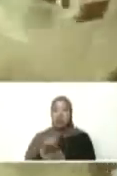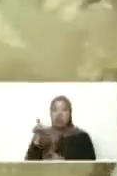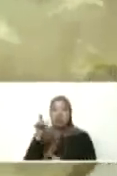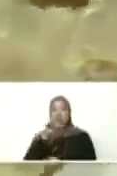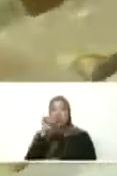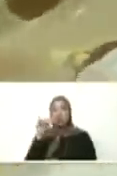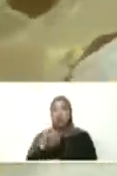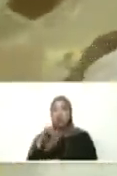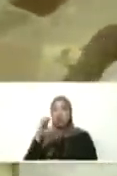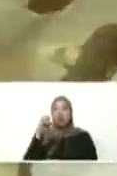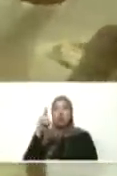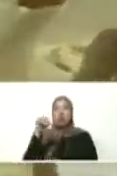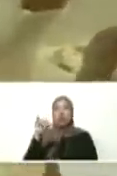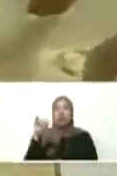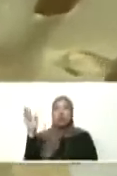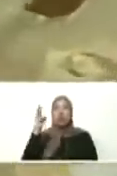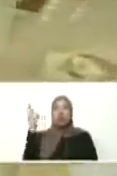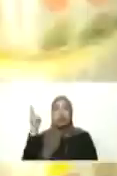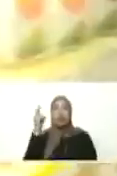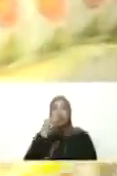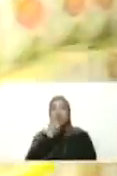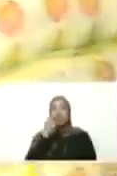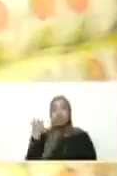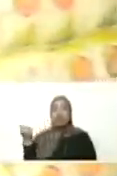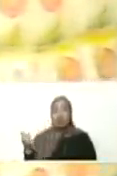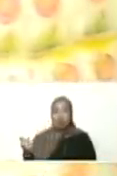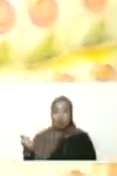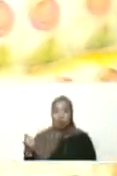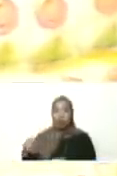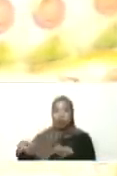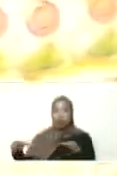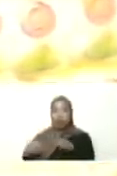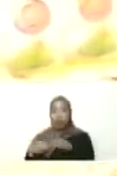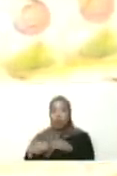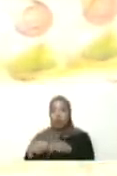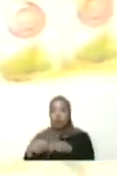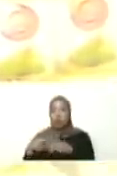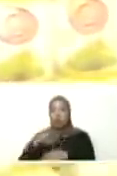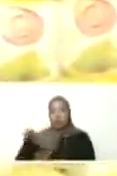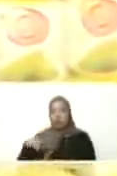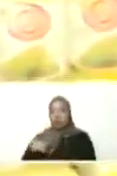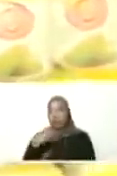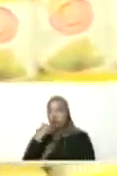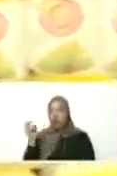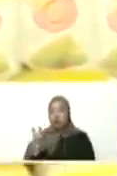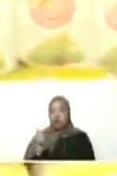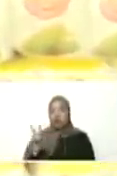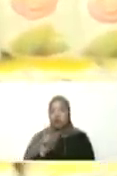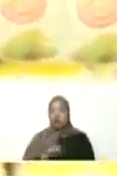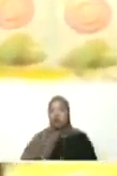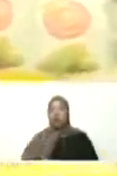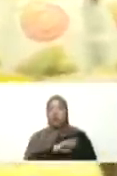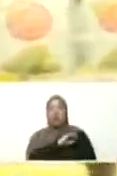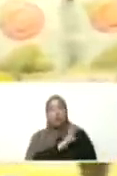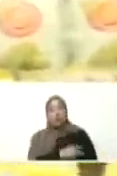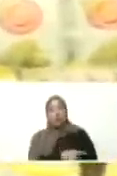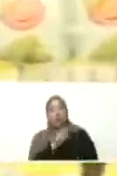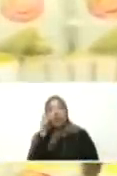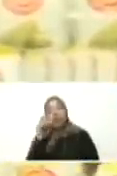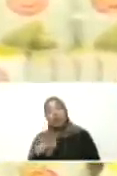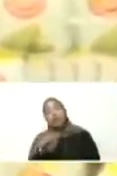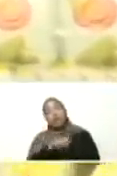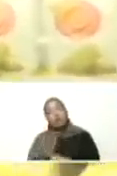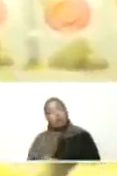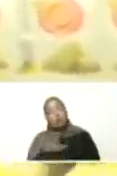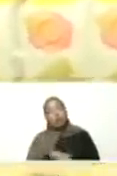Serrano Gotera, la SODI Barines, la mejor SODI de Venezuela. Aquí nos encontramos el poder popular, el pueblo